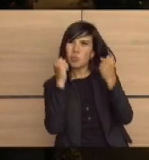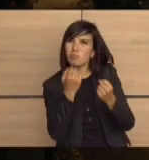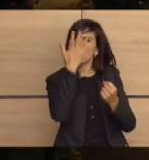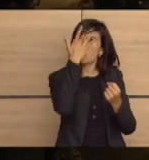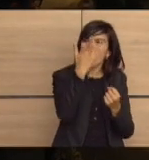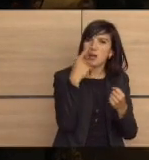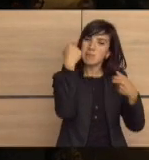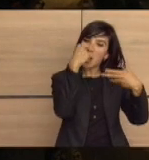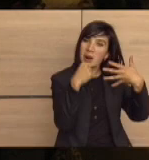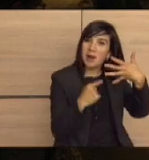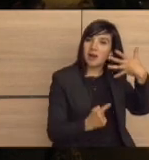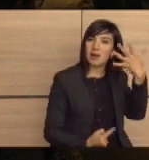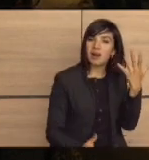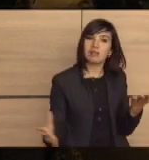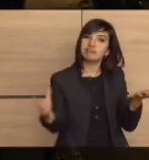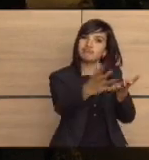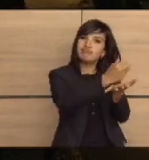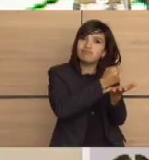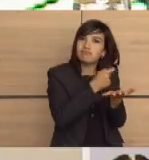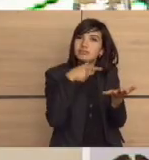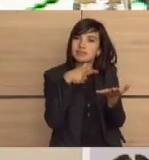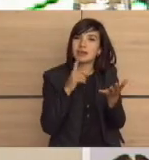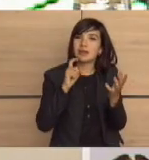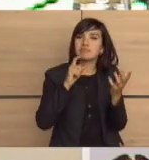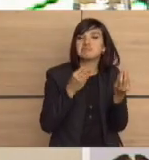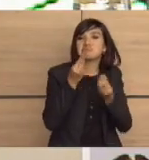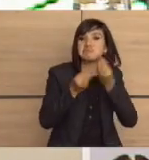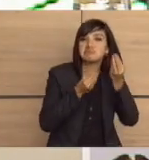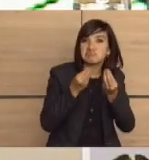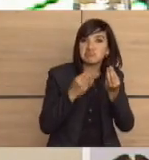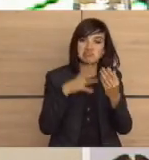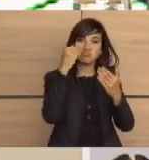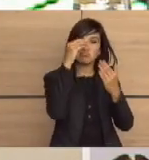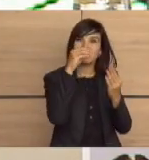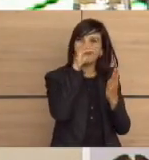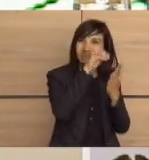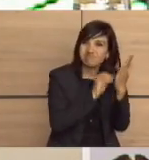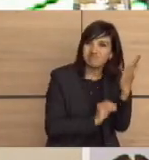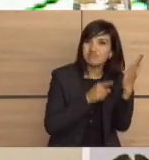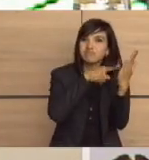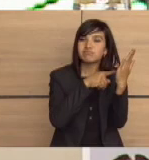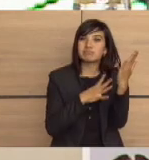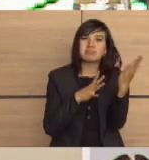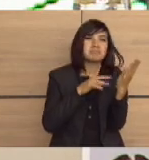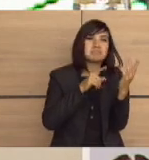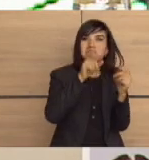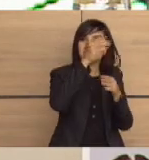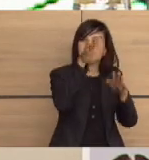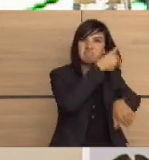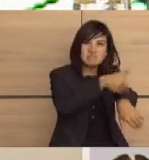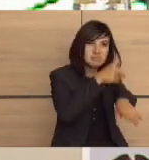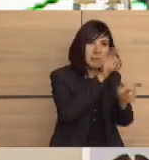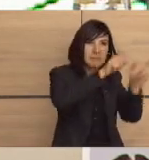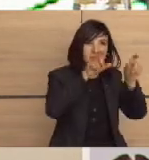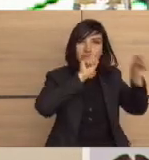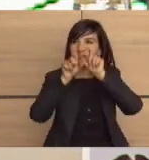de nuestro mundo. Buscar en la información que tenemos, en millones y millones de datos, pero hacerle las